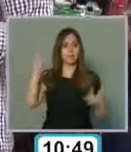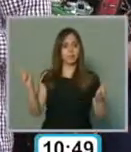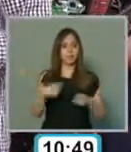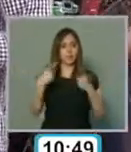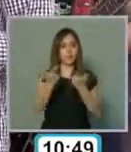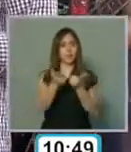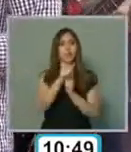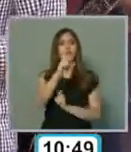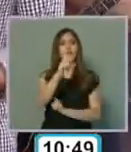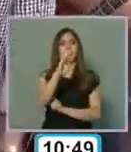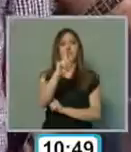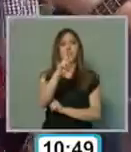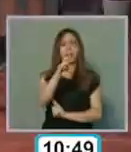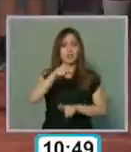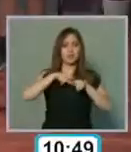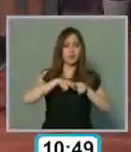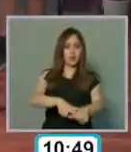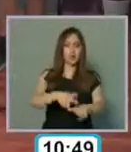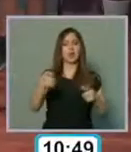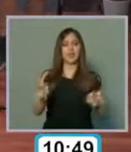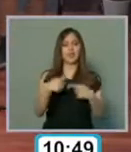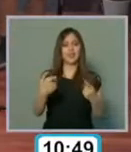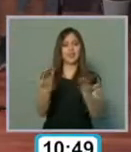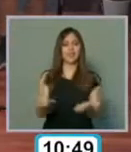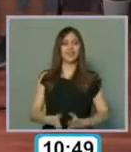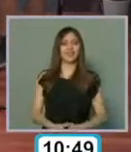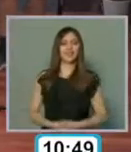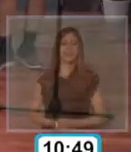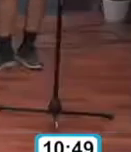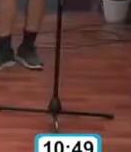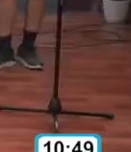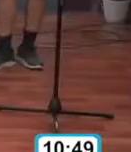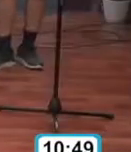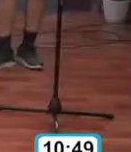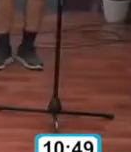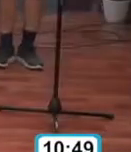para The Corleones, que continúan ahora en el musical. ¡Venga!